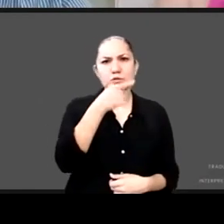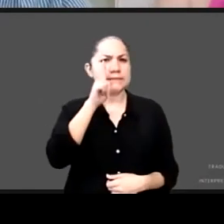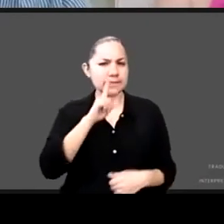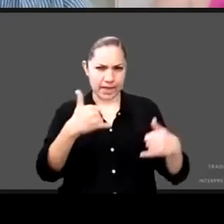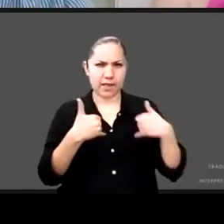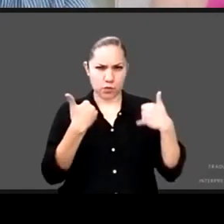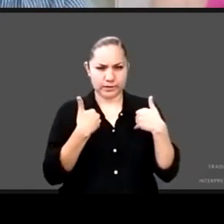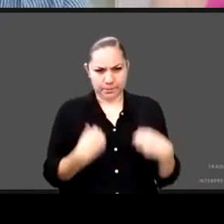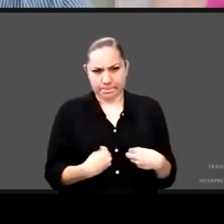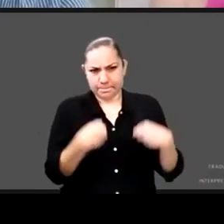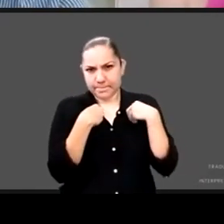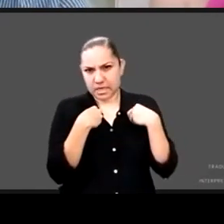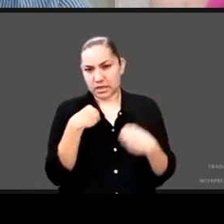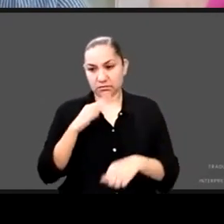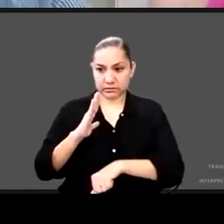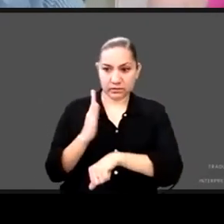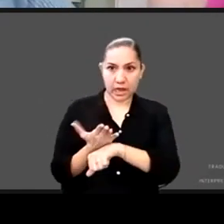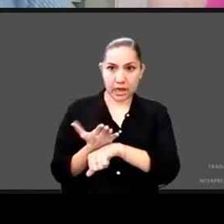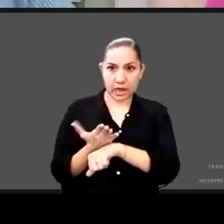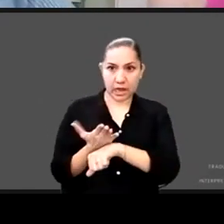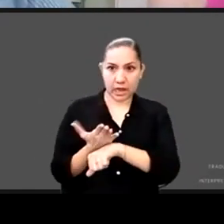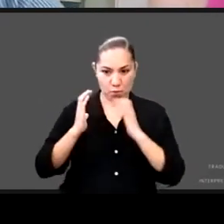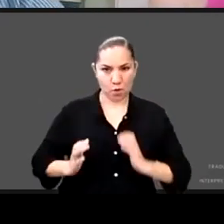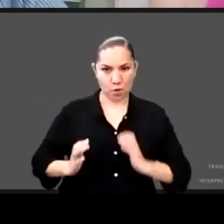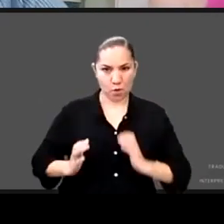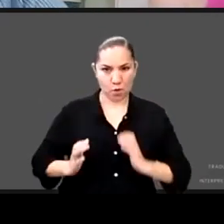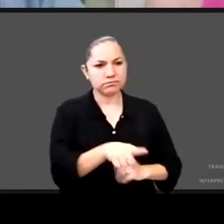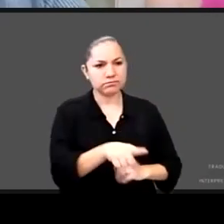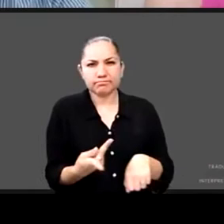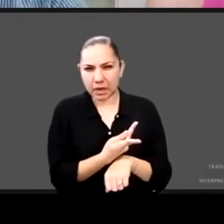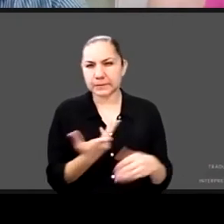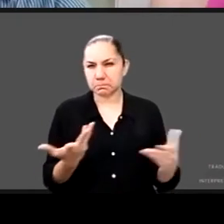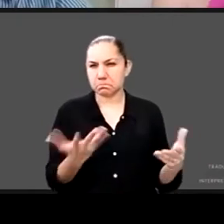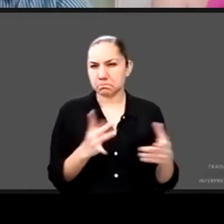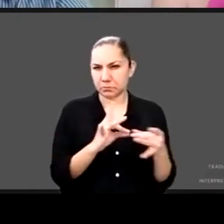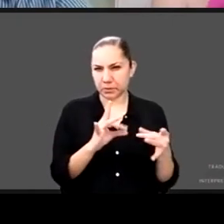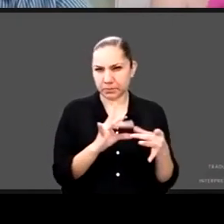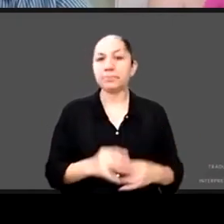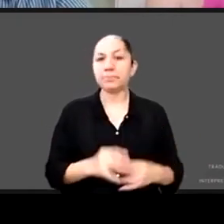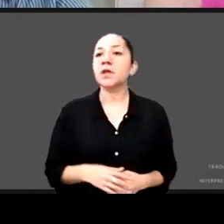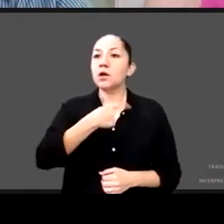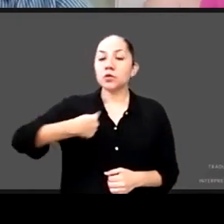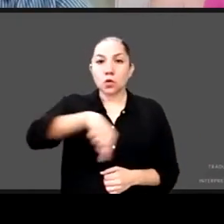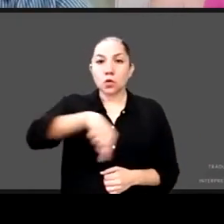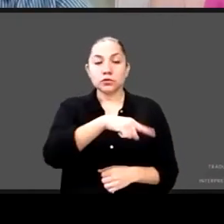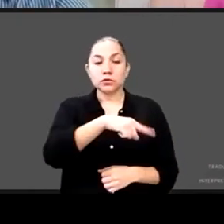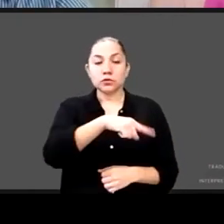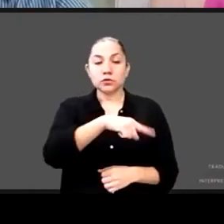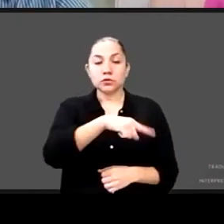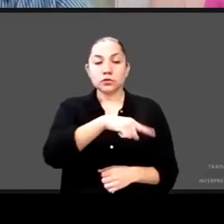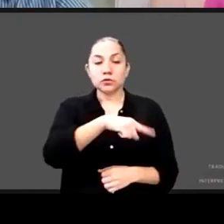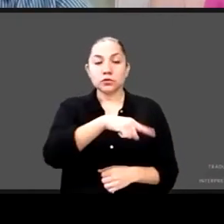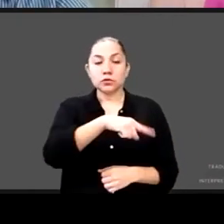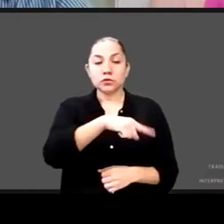que nada, queremos compartirles cuál es el objetivo que nos pusimos en este conversatorio. Lo que queremos es